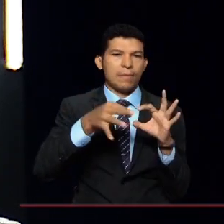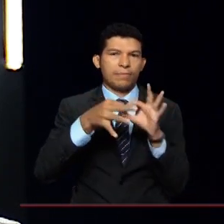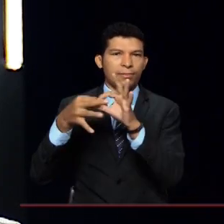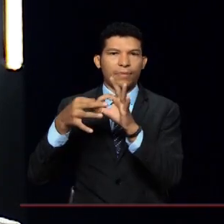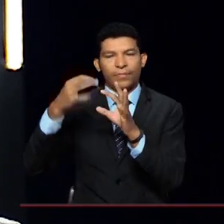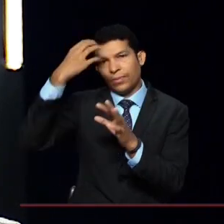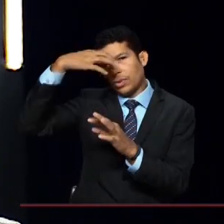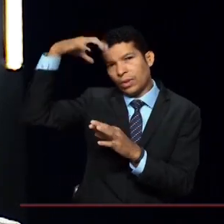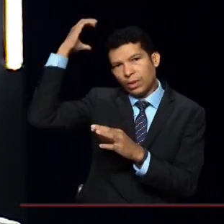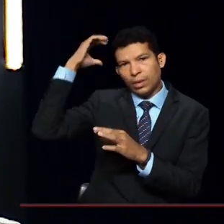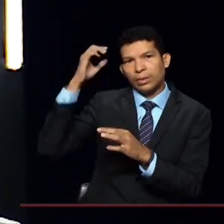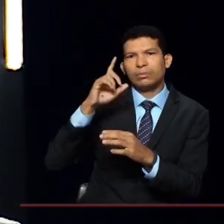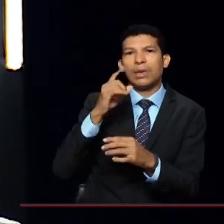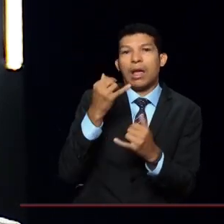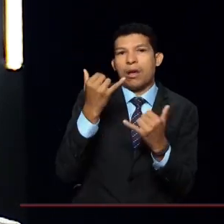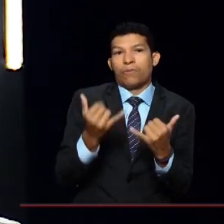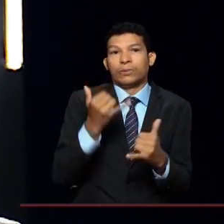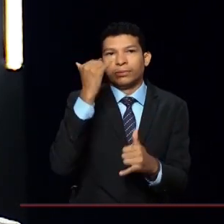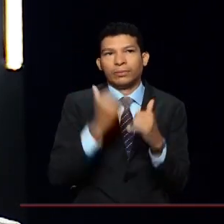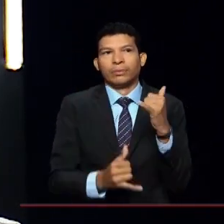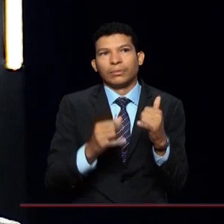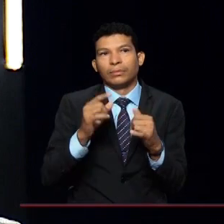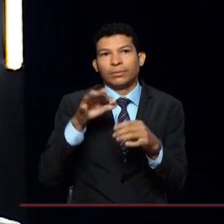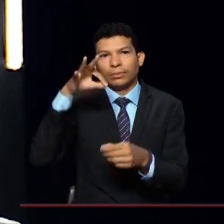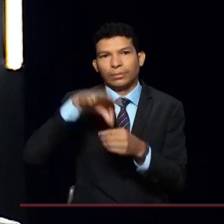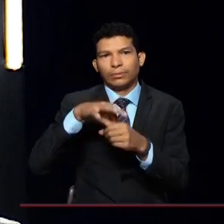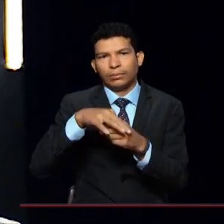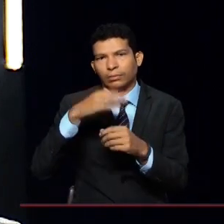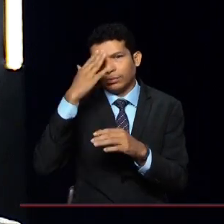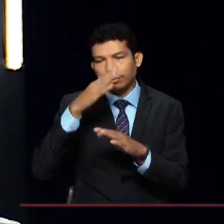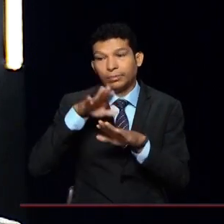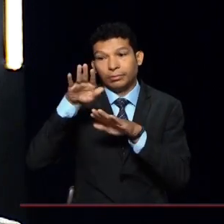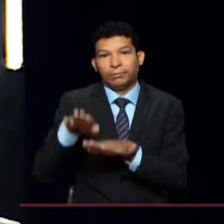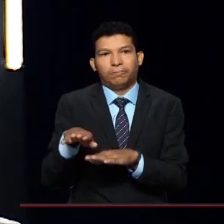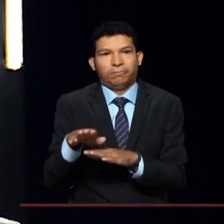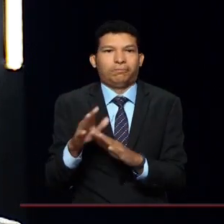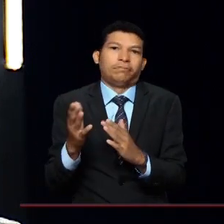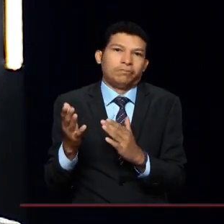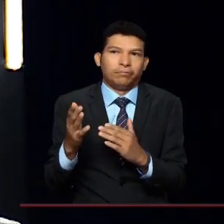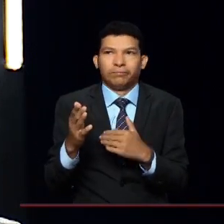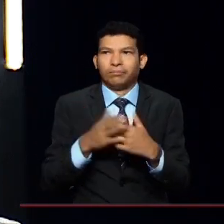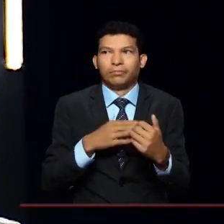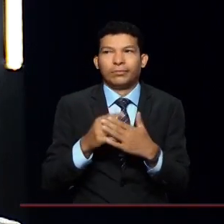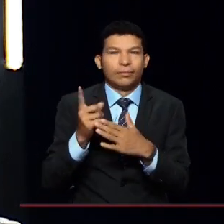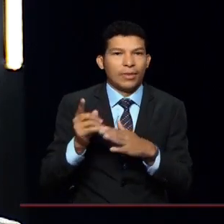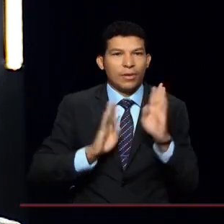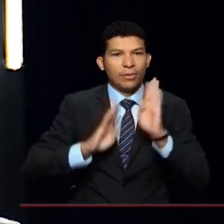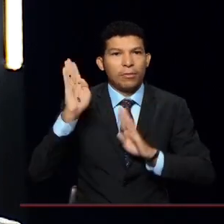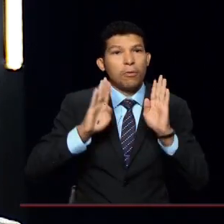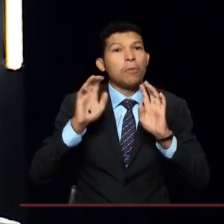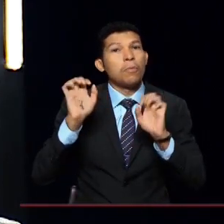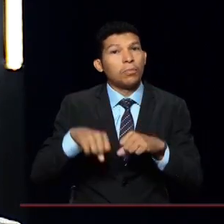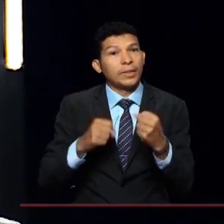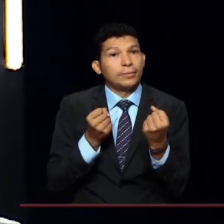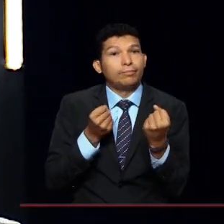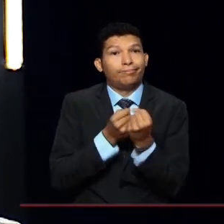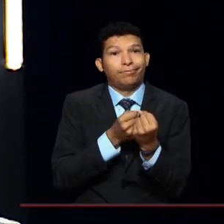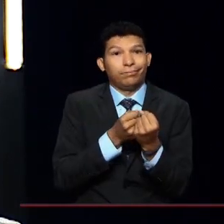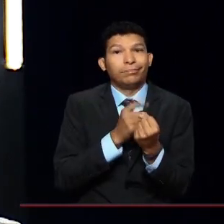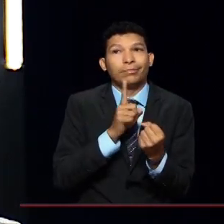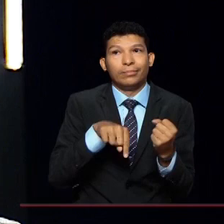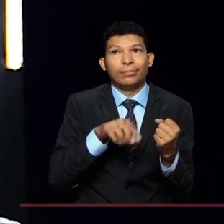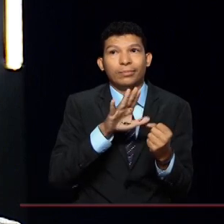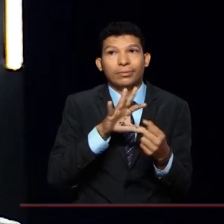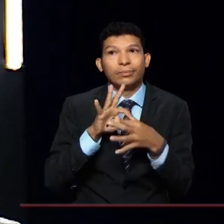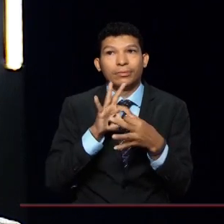ahora aparece de último en el tarjetón los votos que le dieron, sabiendo que ya no estaba como candidato, pues también fue otra fuerza que se